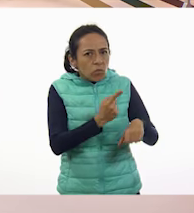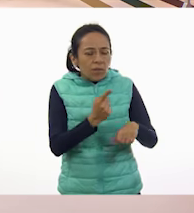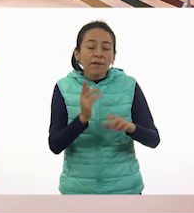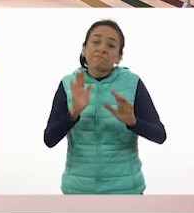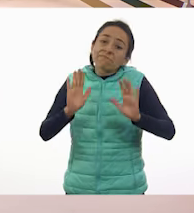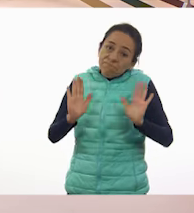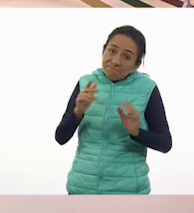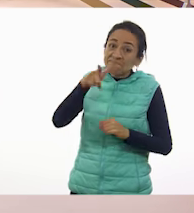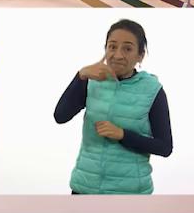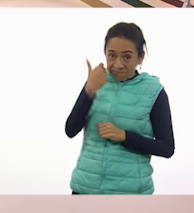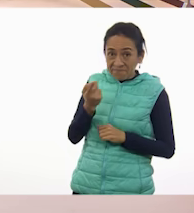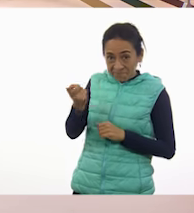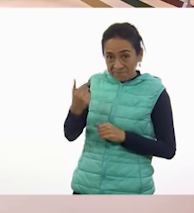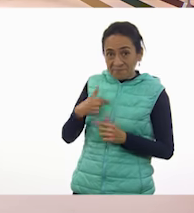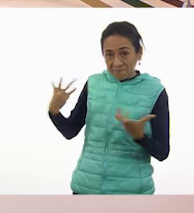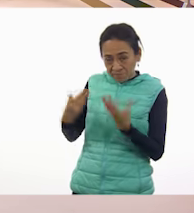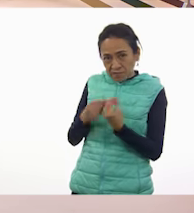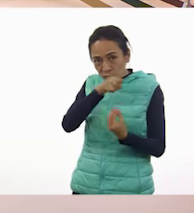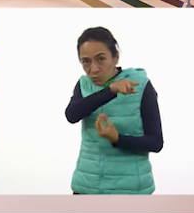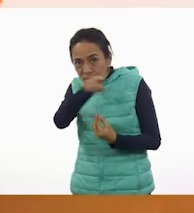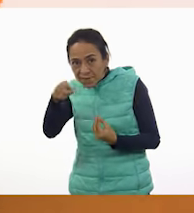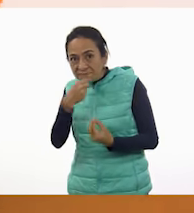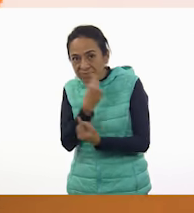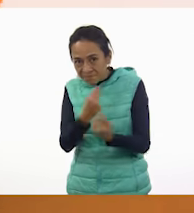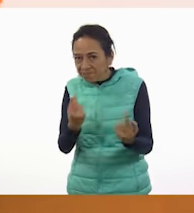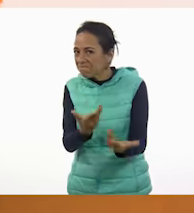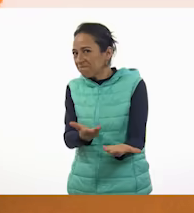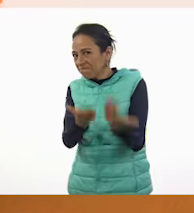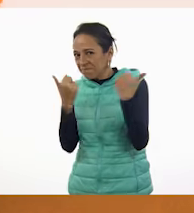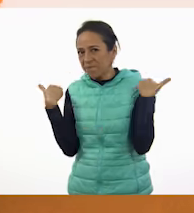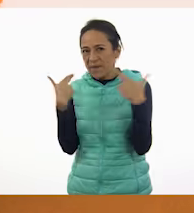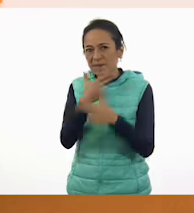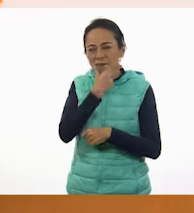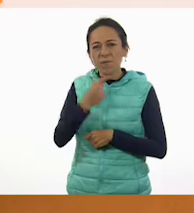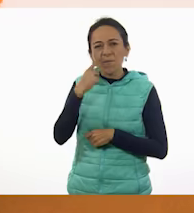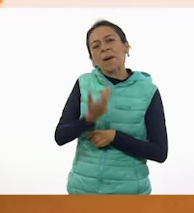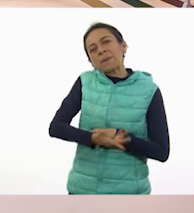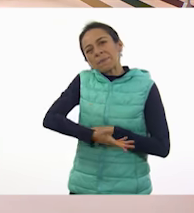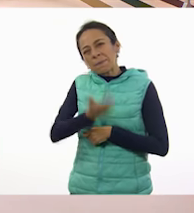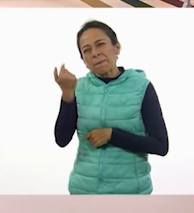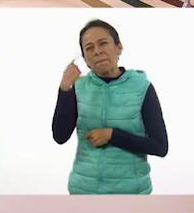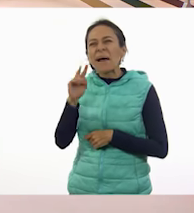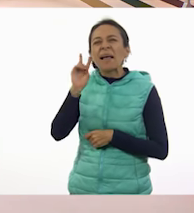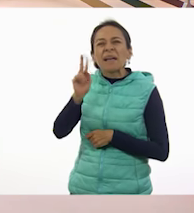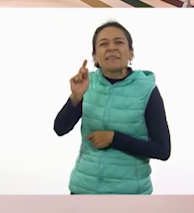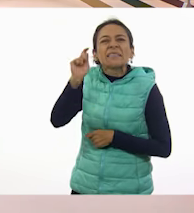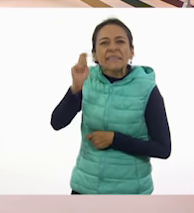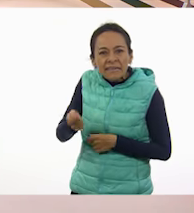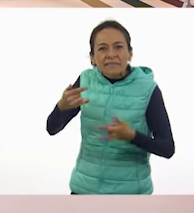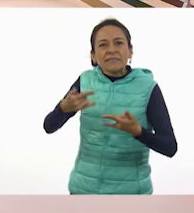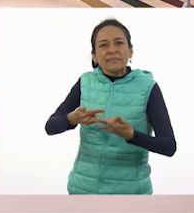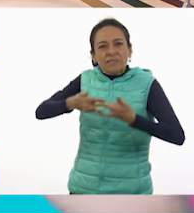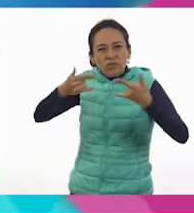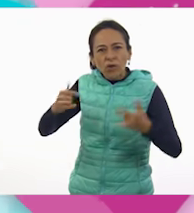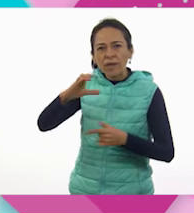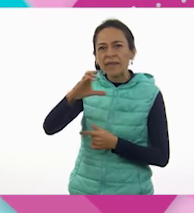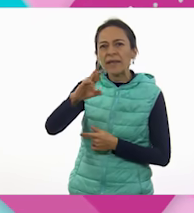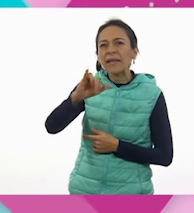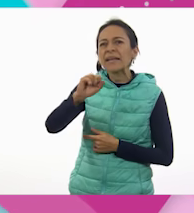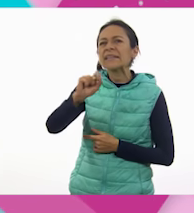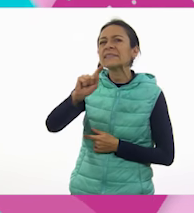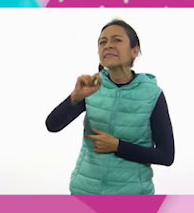amiguitas, maestros y maestras, a ver el siguiente video para conocer. La historia de Cristina. Pues sí, vamos a conocer a Cristina entonces.